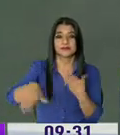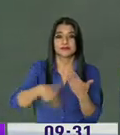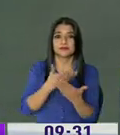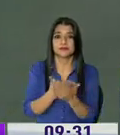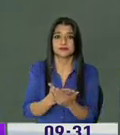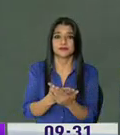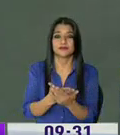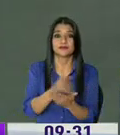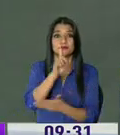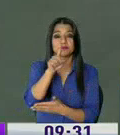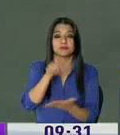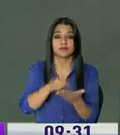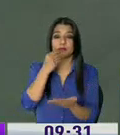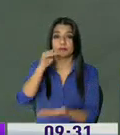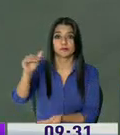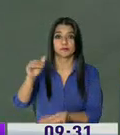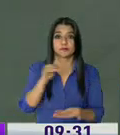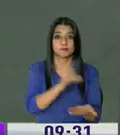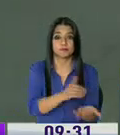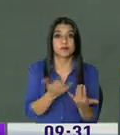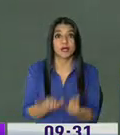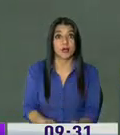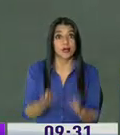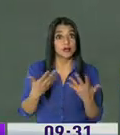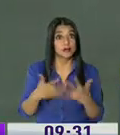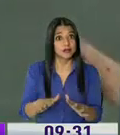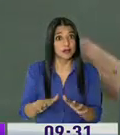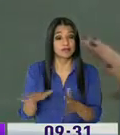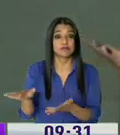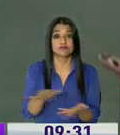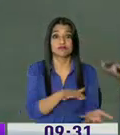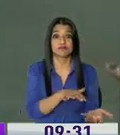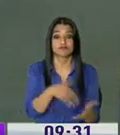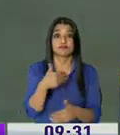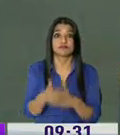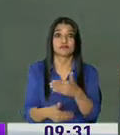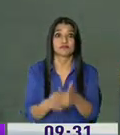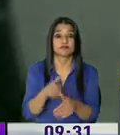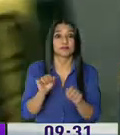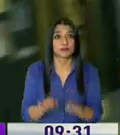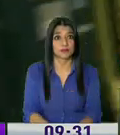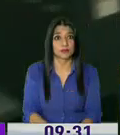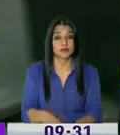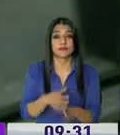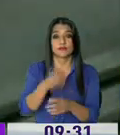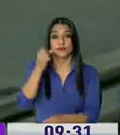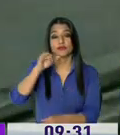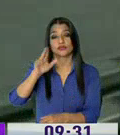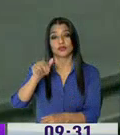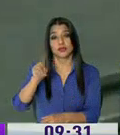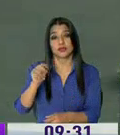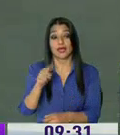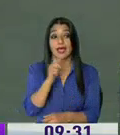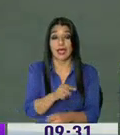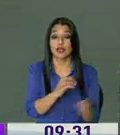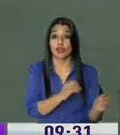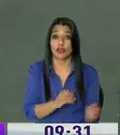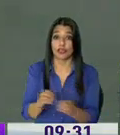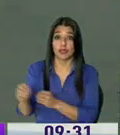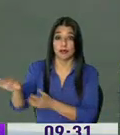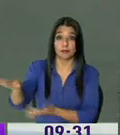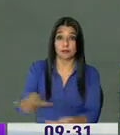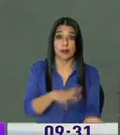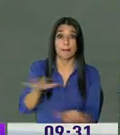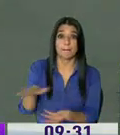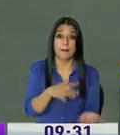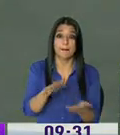estos 1,000 kits que el día de hoy ya trasladaremos en los próximos minutos hasta la Fundación Jonathan, donde se organizará toda la